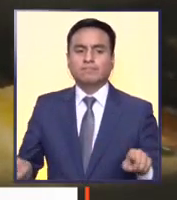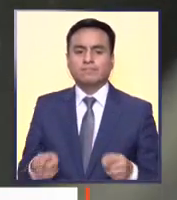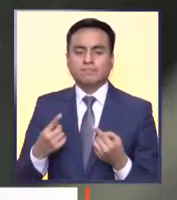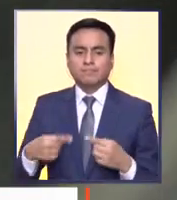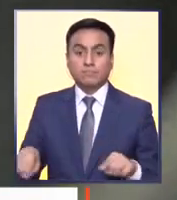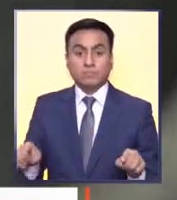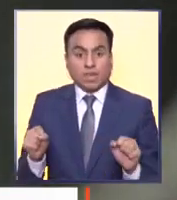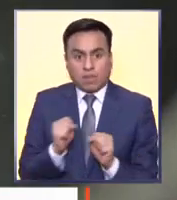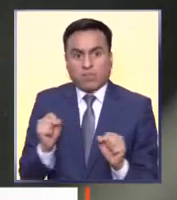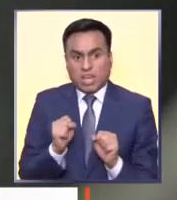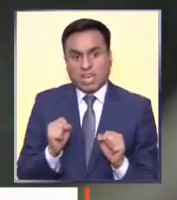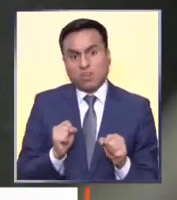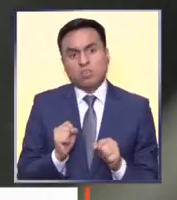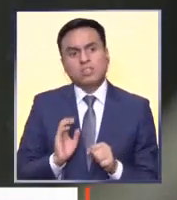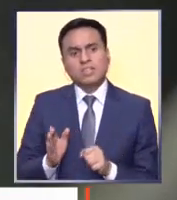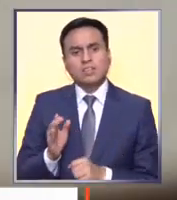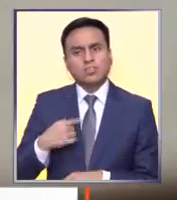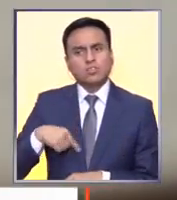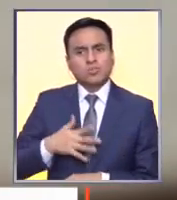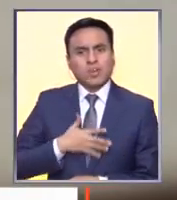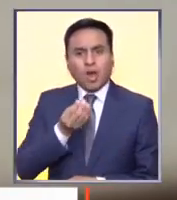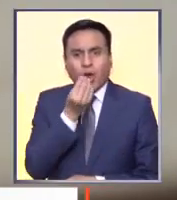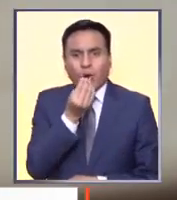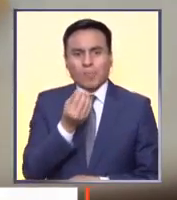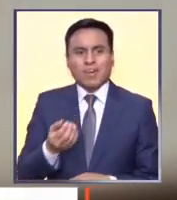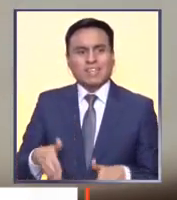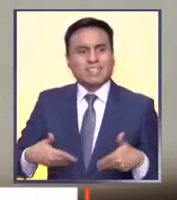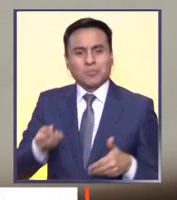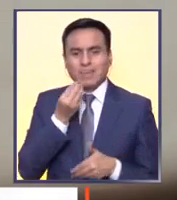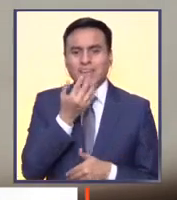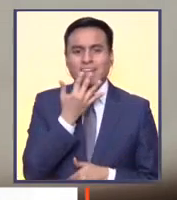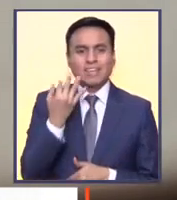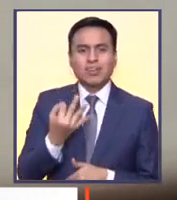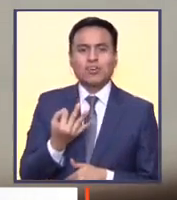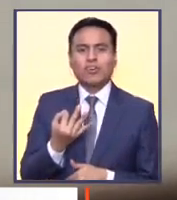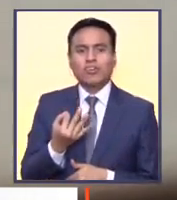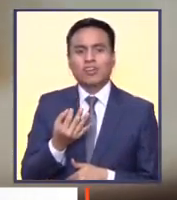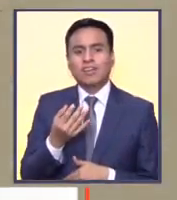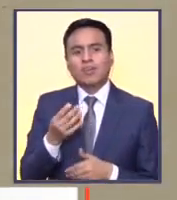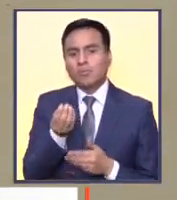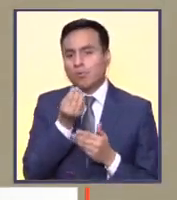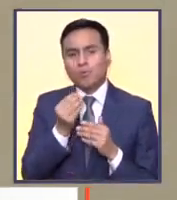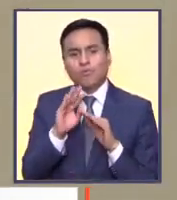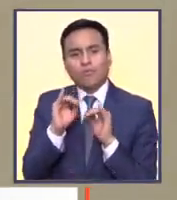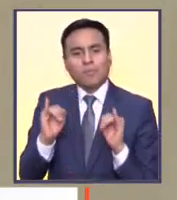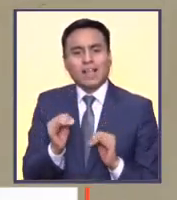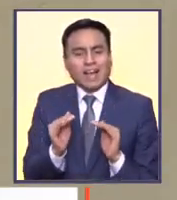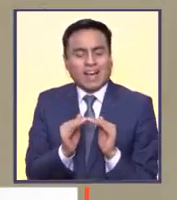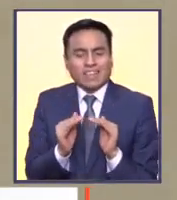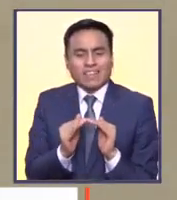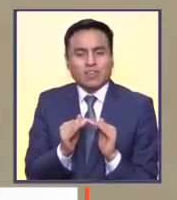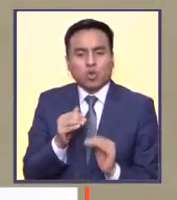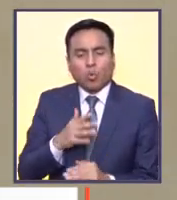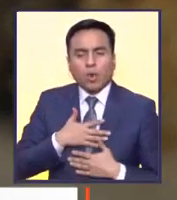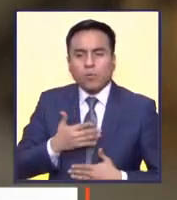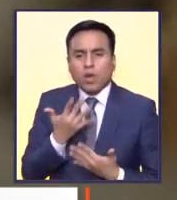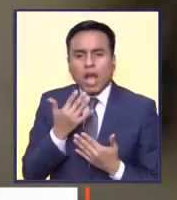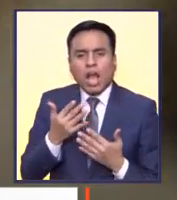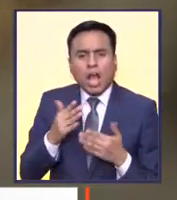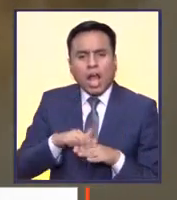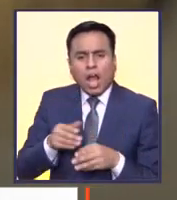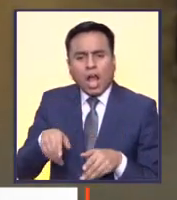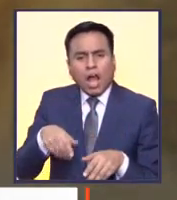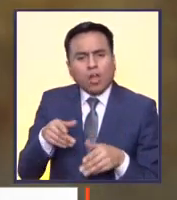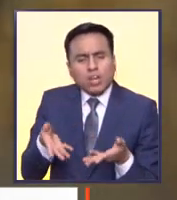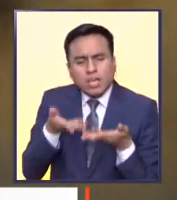El frío sigue presente y nos provoca ganas de comer rico, ganas de comer como en casa. Nuestro cuerpo anhela esas calorías para seguir con